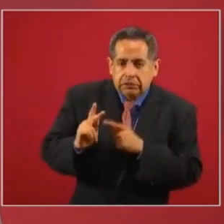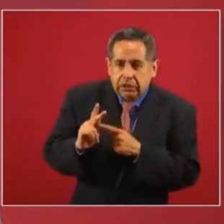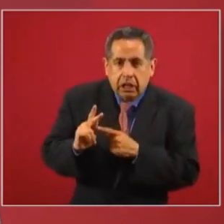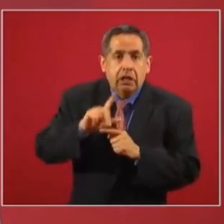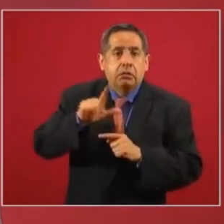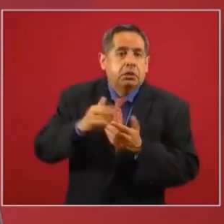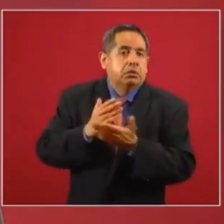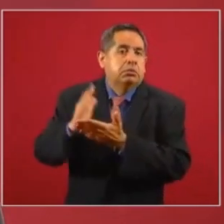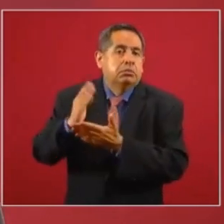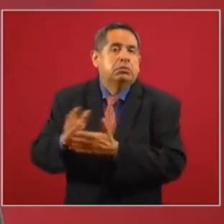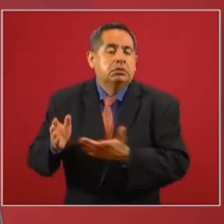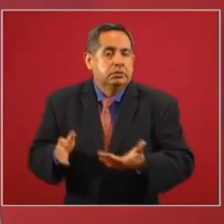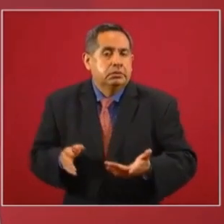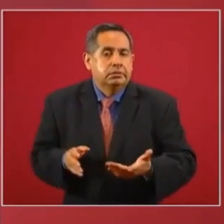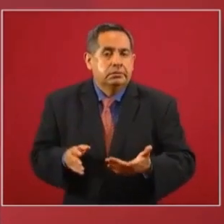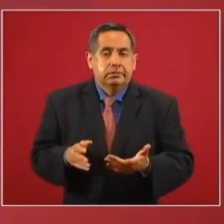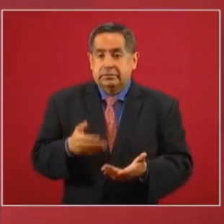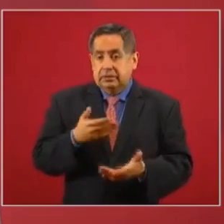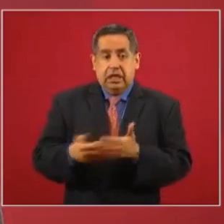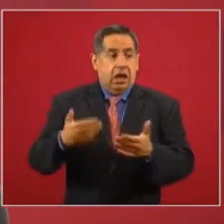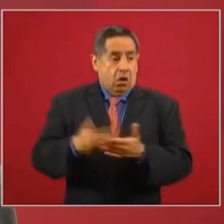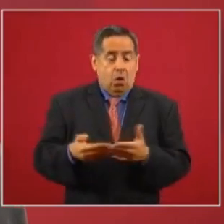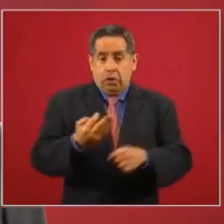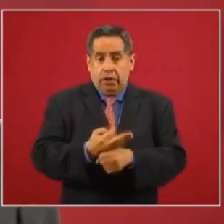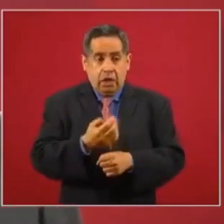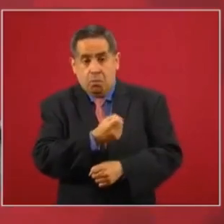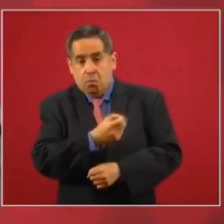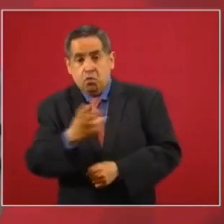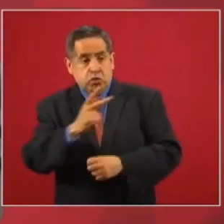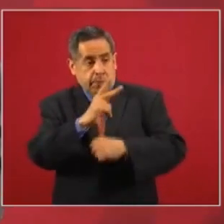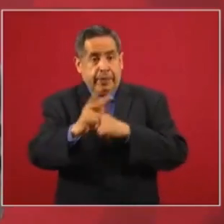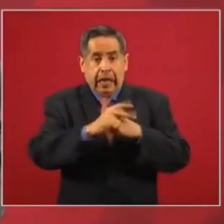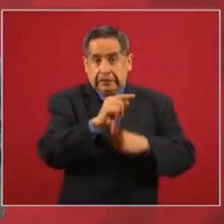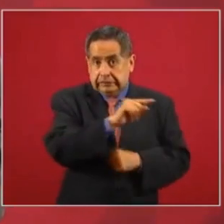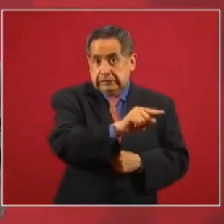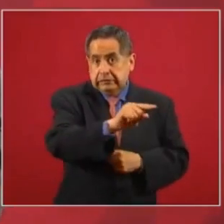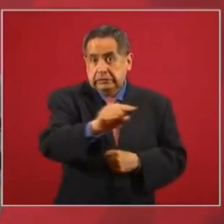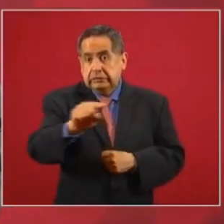ahora hay muchos países que